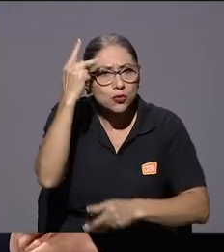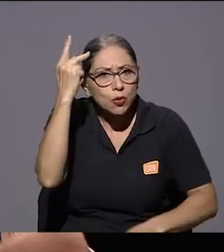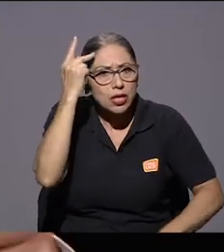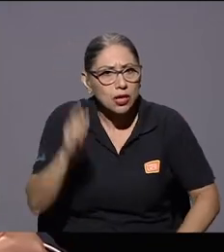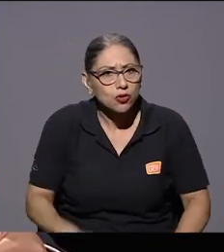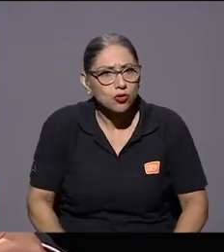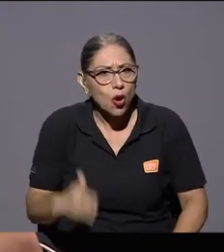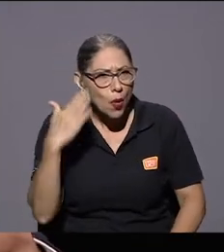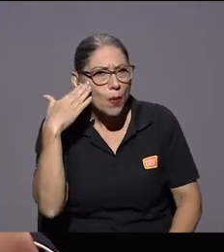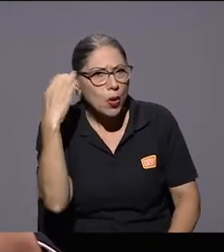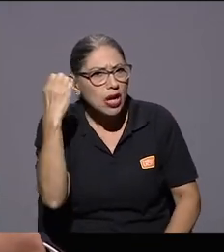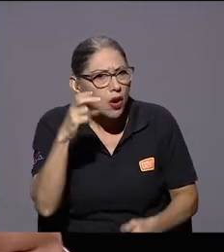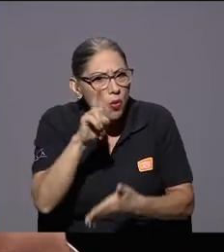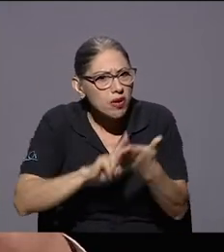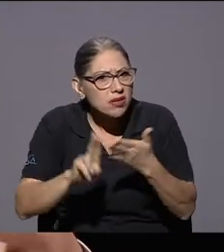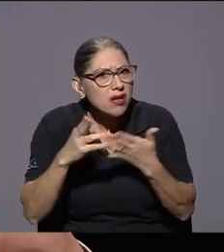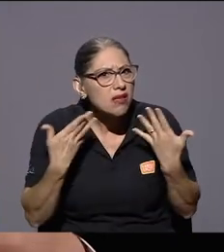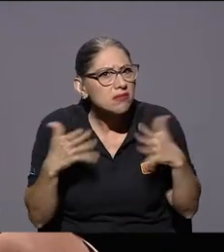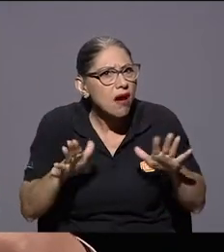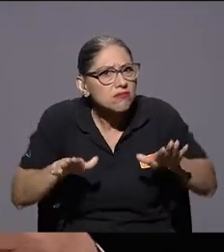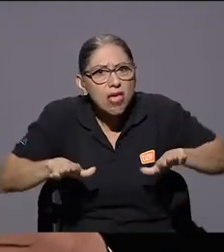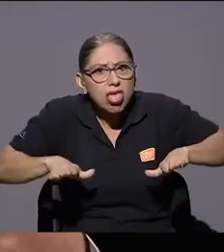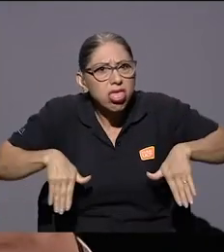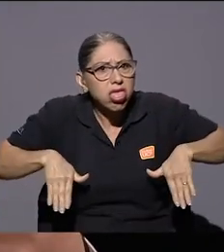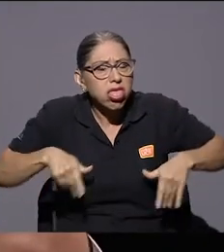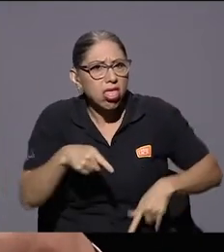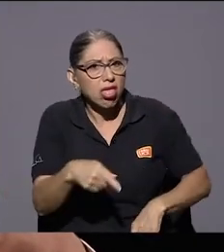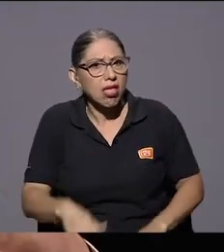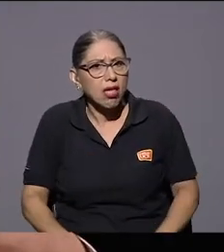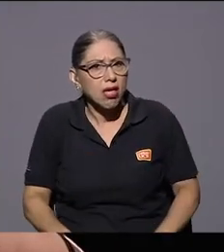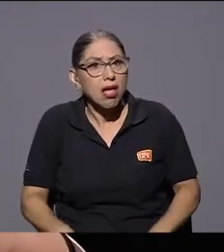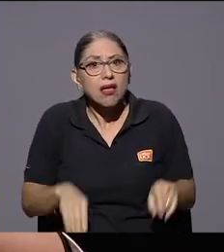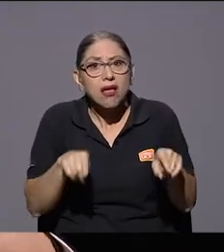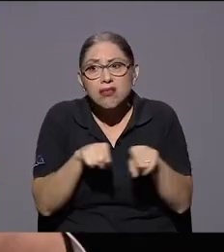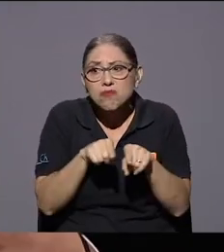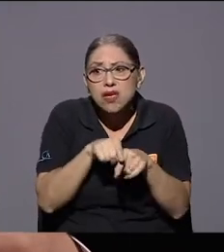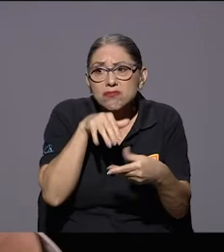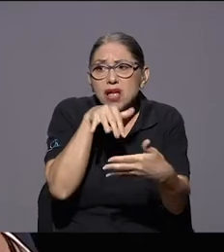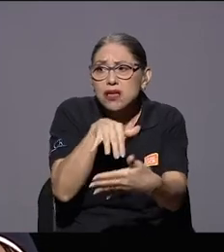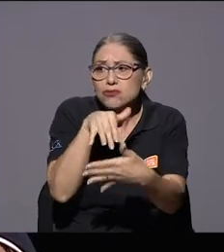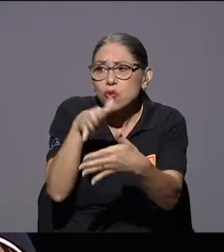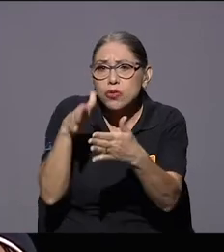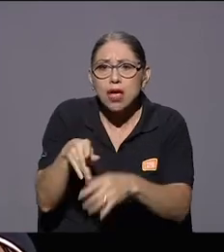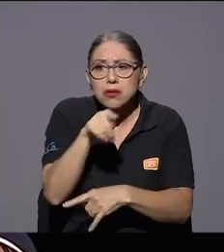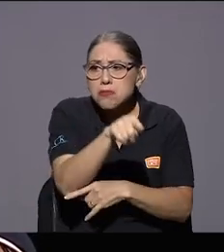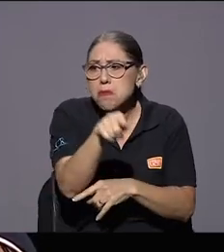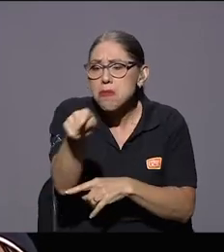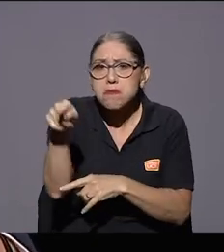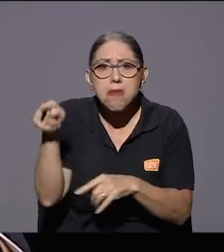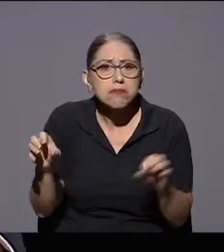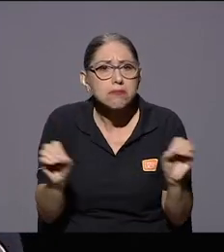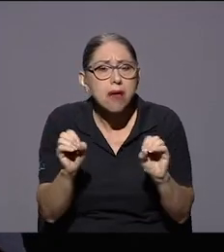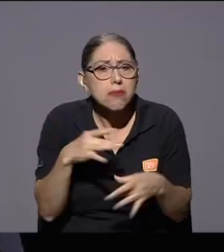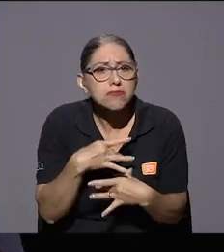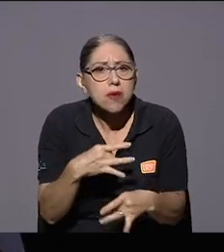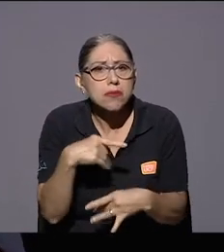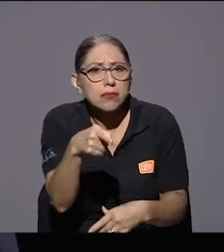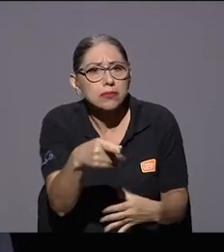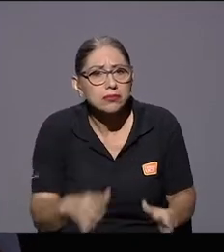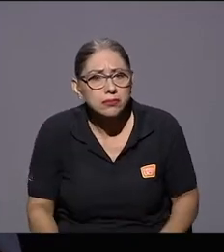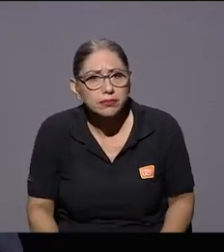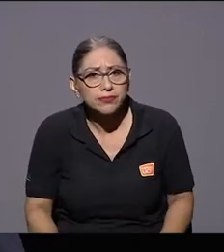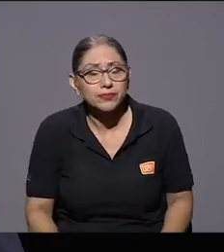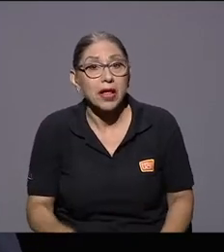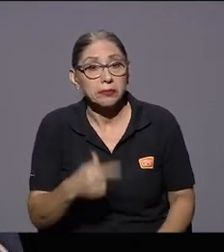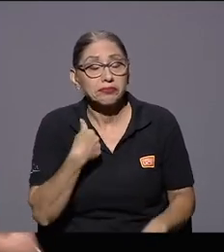de producir esos perfiles? ¿O de repente por qué los estudiantes también dejaron de interesarse en ese destino? ¿Verdad? Que